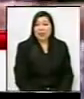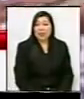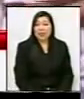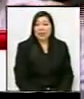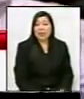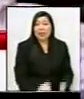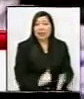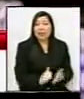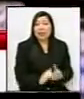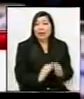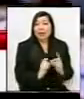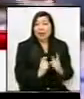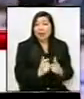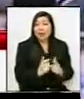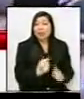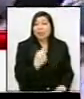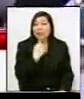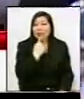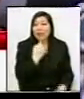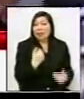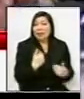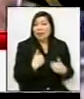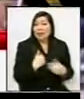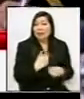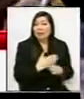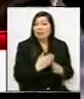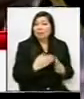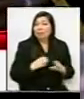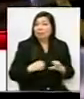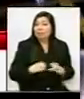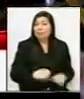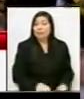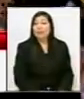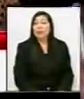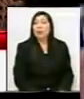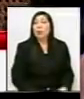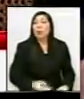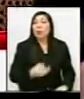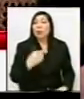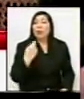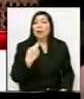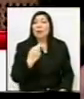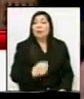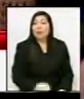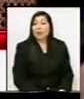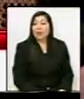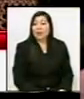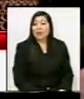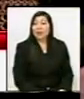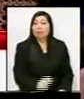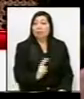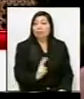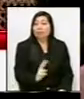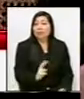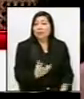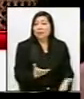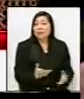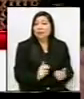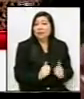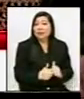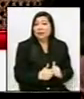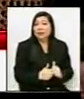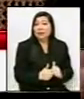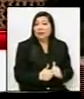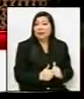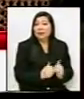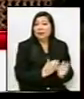de que el Congreso de la República tiene la facultad de realizar el juicio político y ver el término de la remoción y